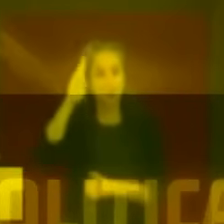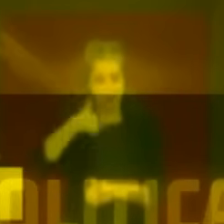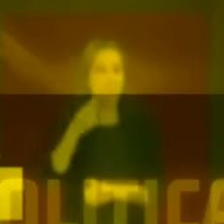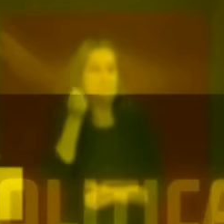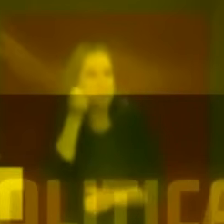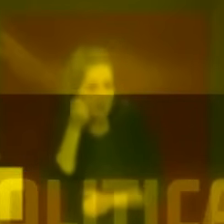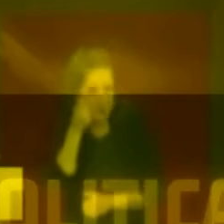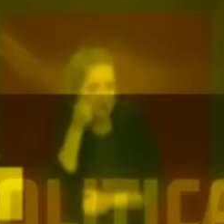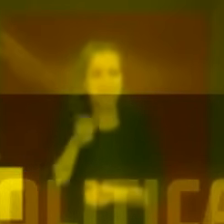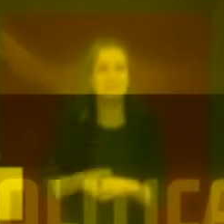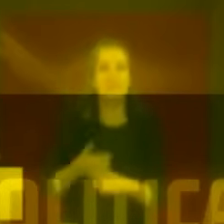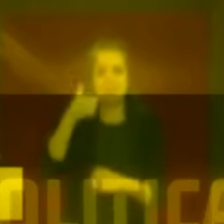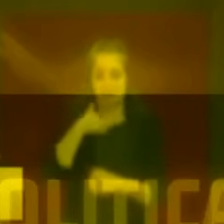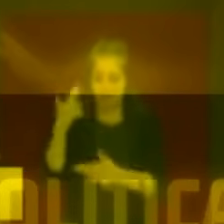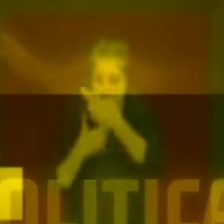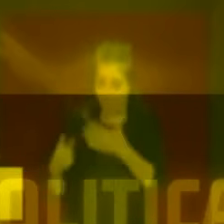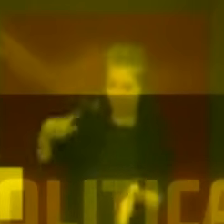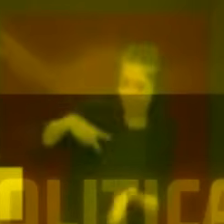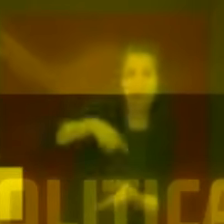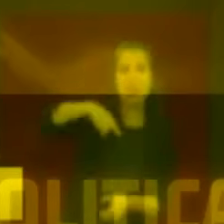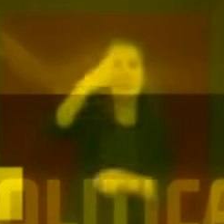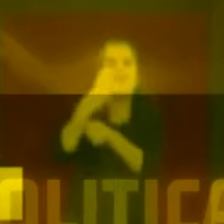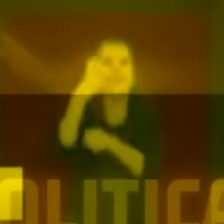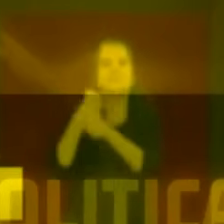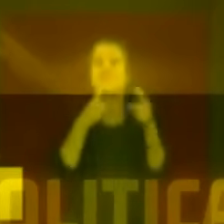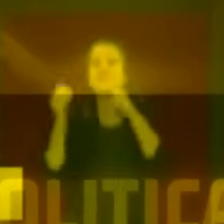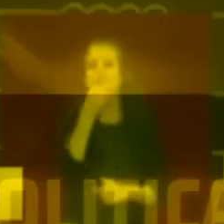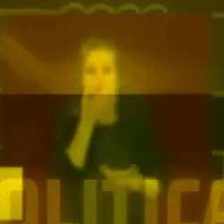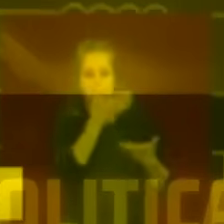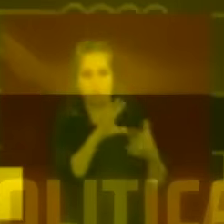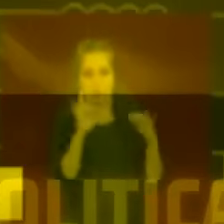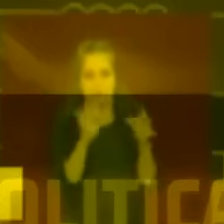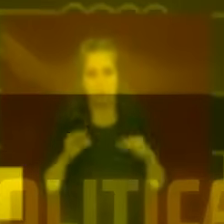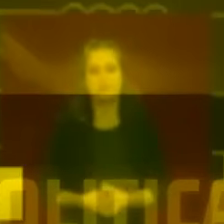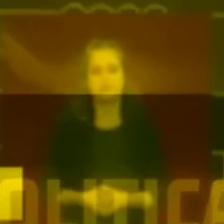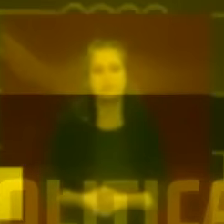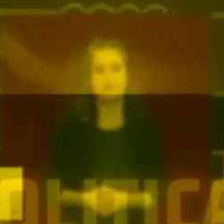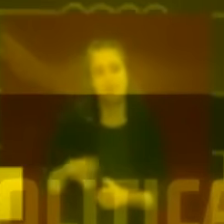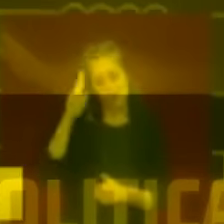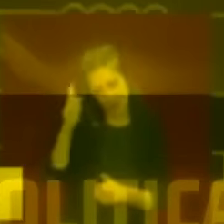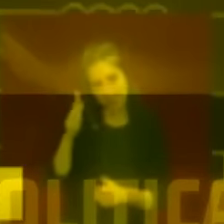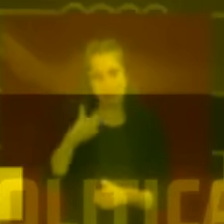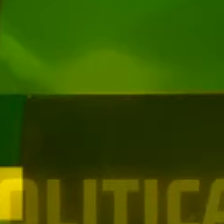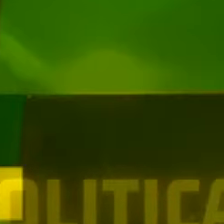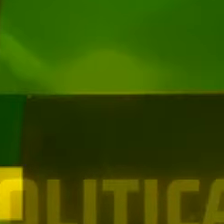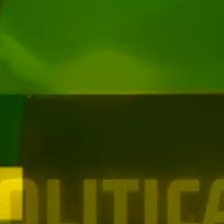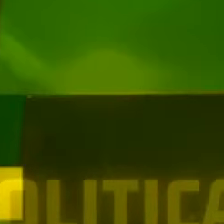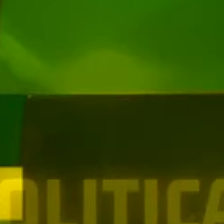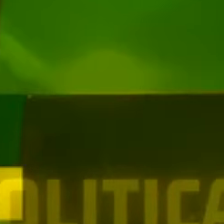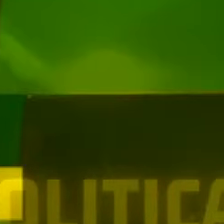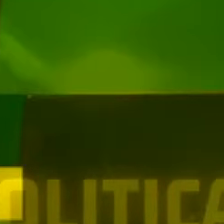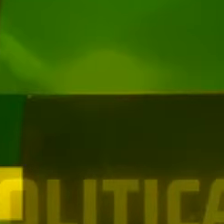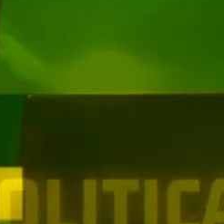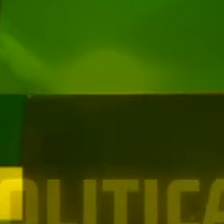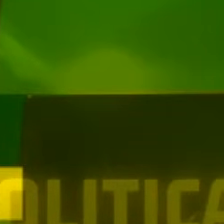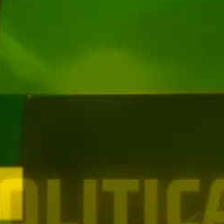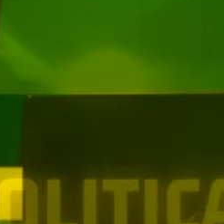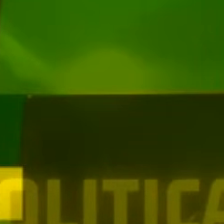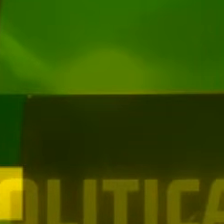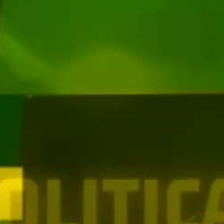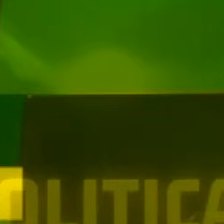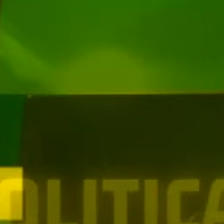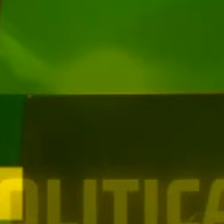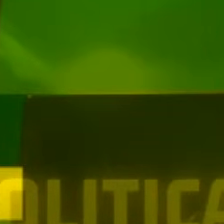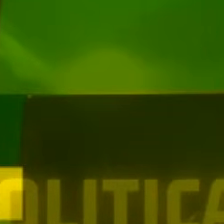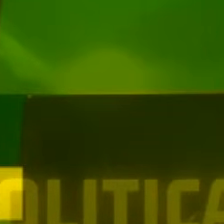esta responsabilidad, porque si eres alcalde, eres responsable de lo que pasa. Ahí es donde él contraataca con este tema del portal Churubusco, que dice que se construyó